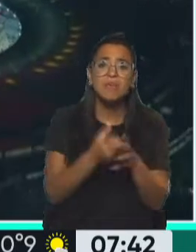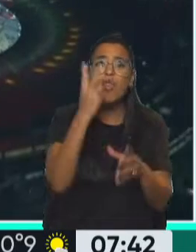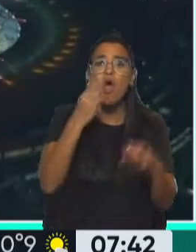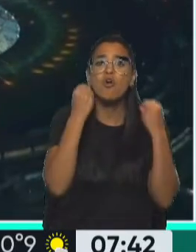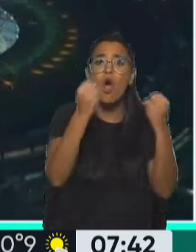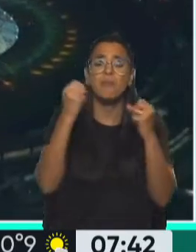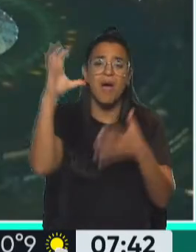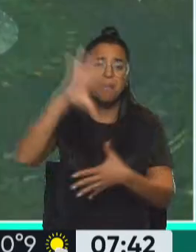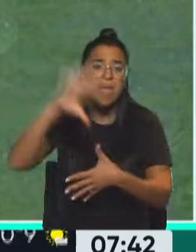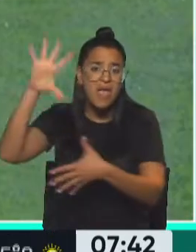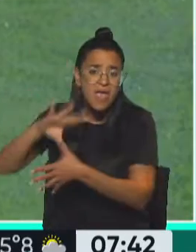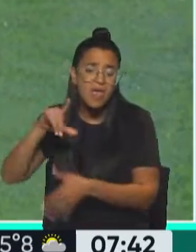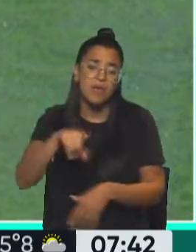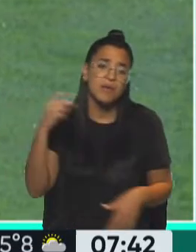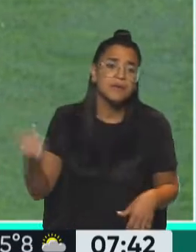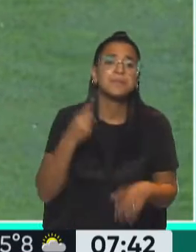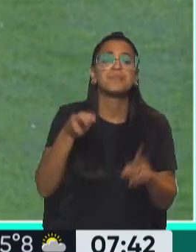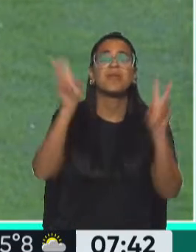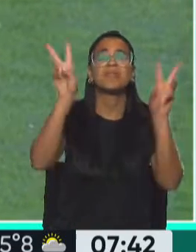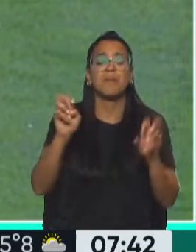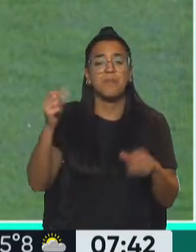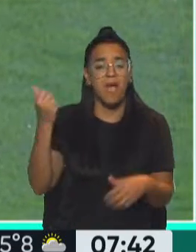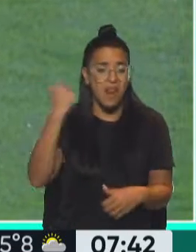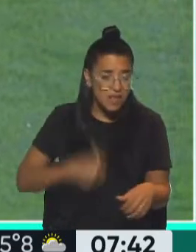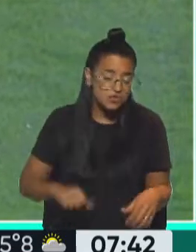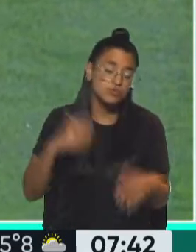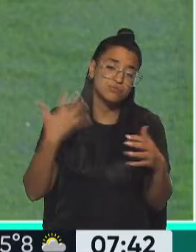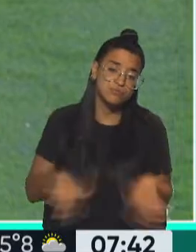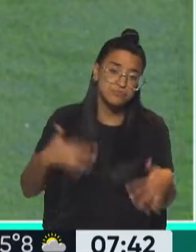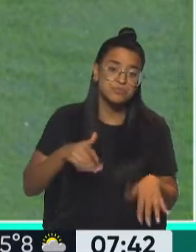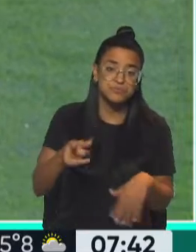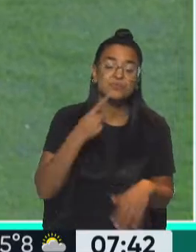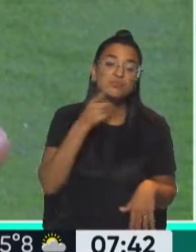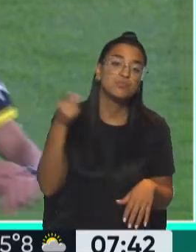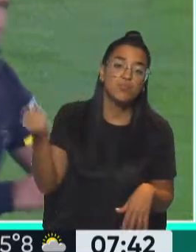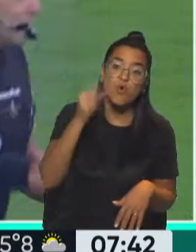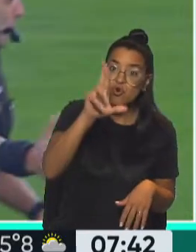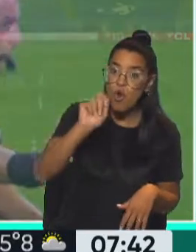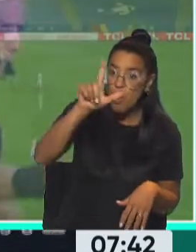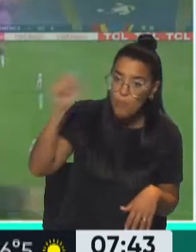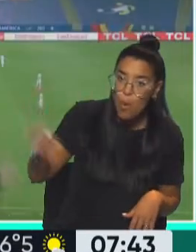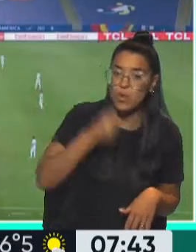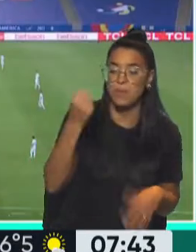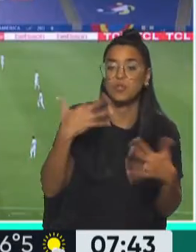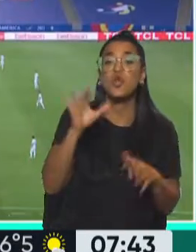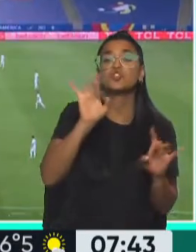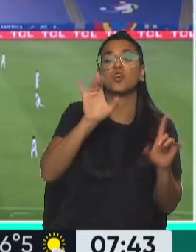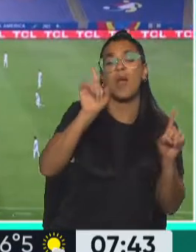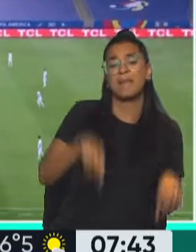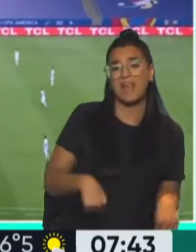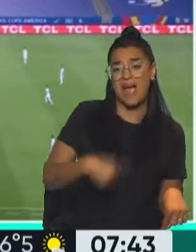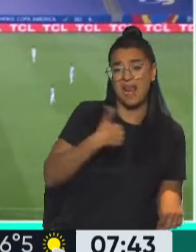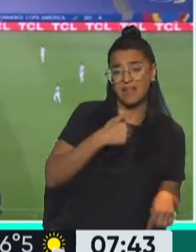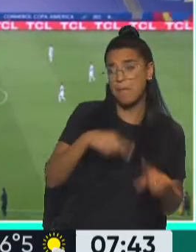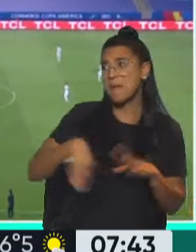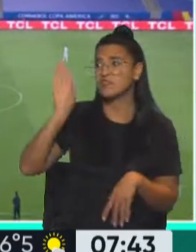Américas, una de ellas ganada por Argentina. Digo, el tema de las lesiones puntualmente ha jugado un rol fundamental, no solo en la Argentina, sino en la mayoría